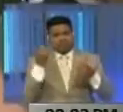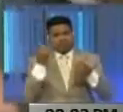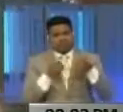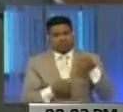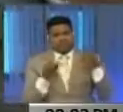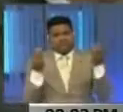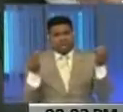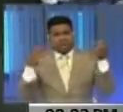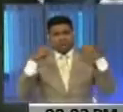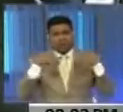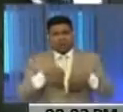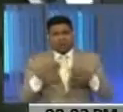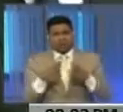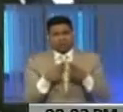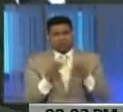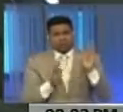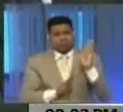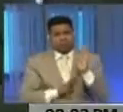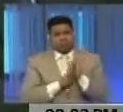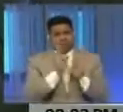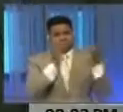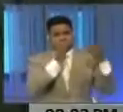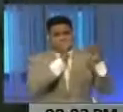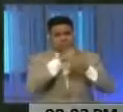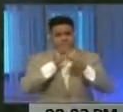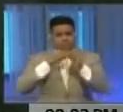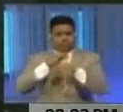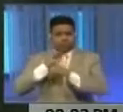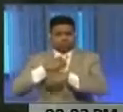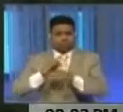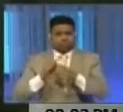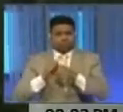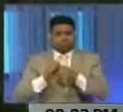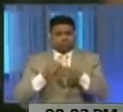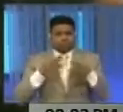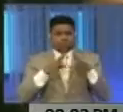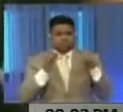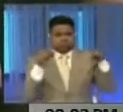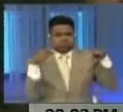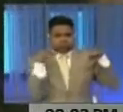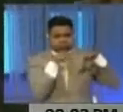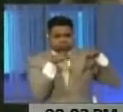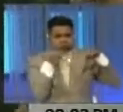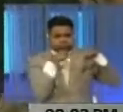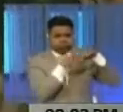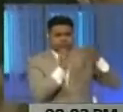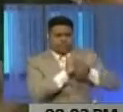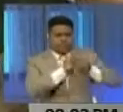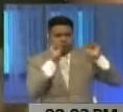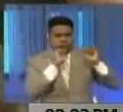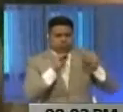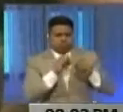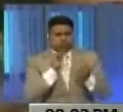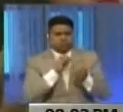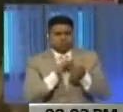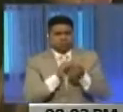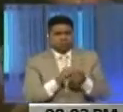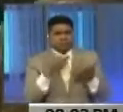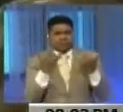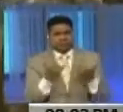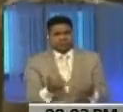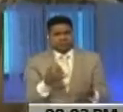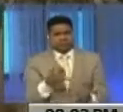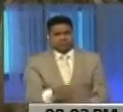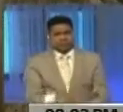acuerdos en el marco del avance del motor minero en la República Bolivariana de Venezuela. A continuación, ciudadano Roberto